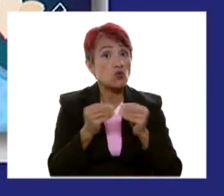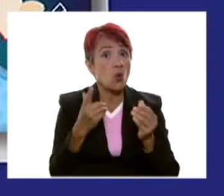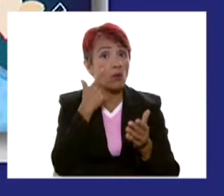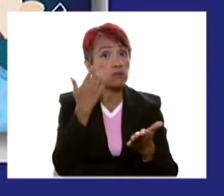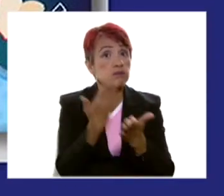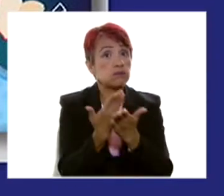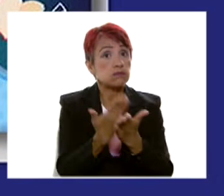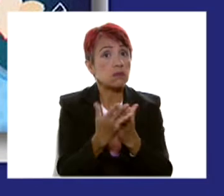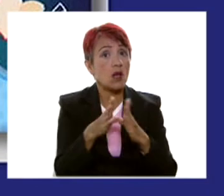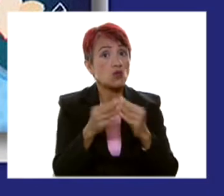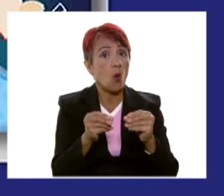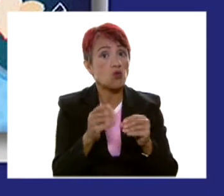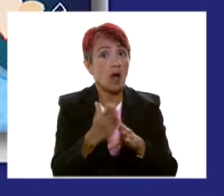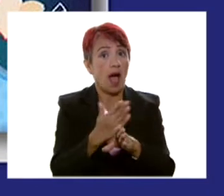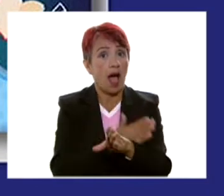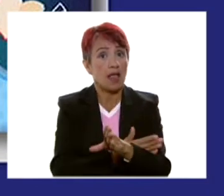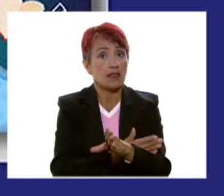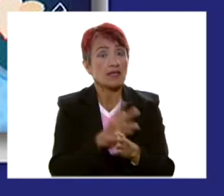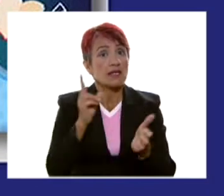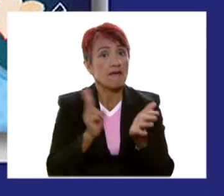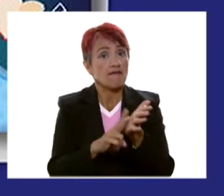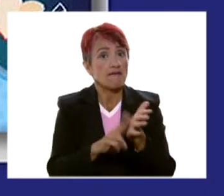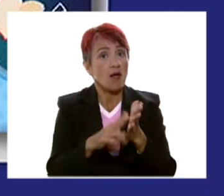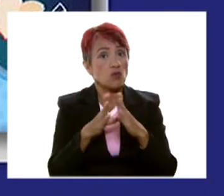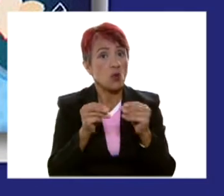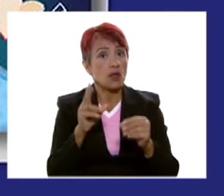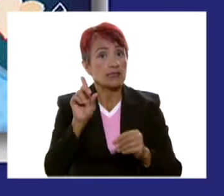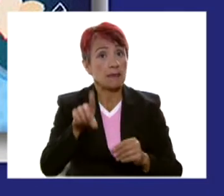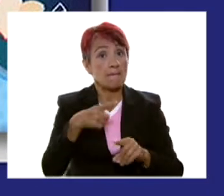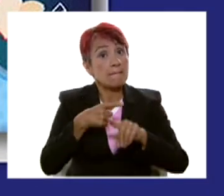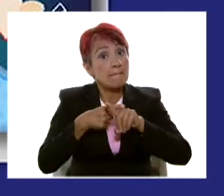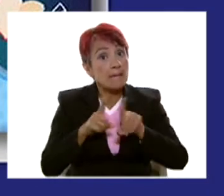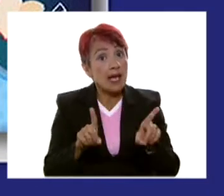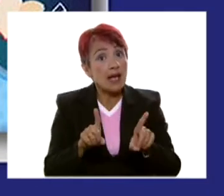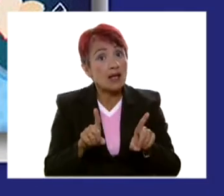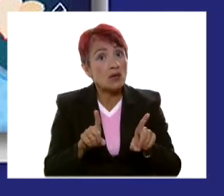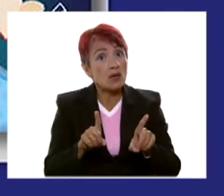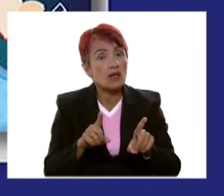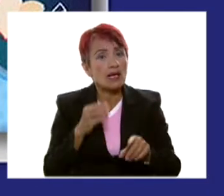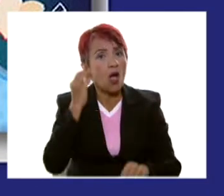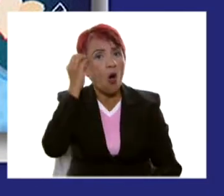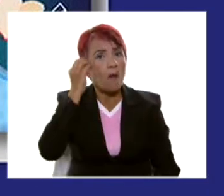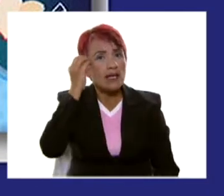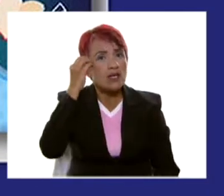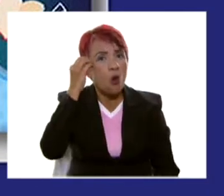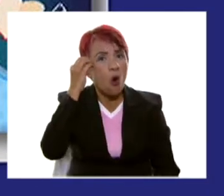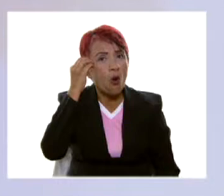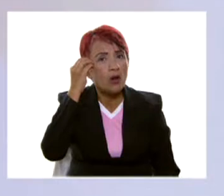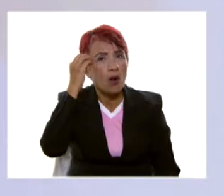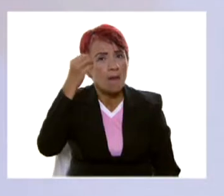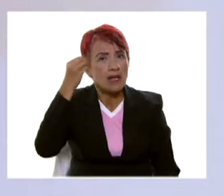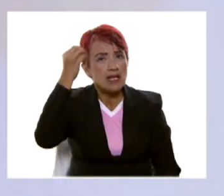comprobable mediante los sentidos. Es real y objetivo, pero ¿qué es una opinión? Una opinión